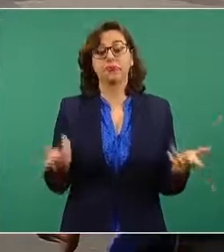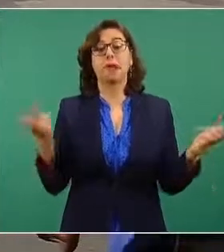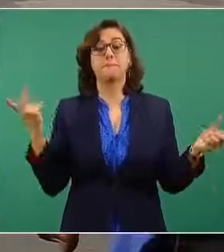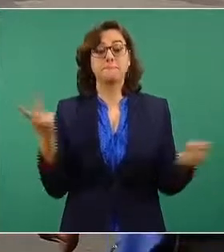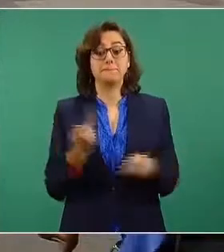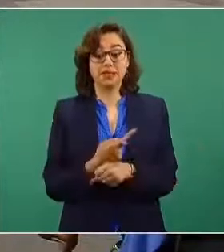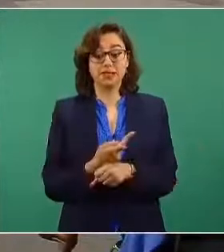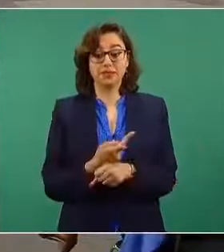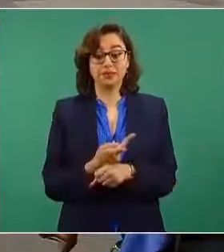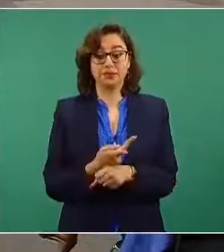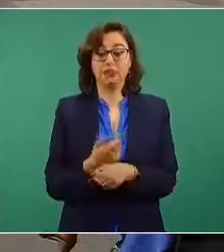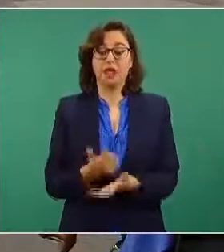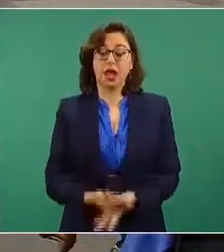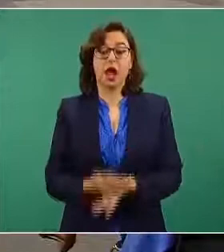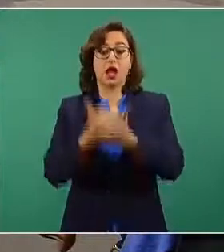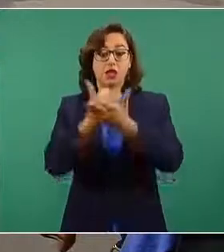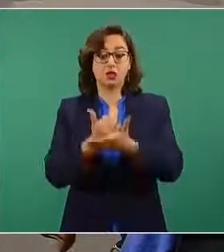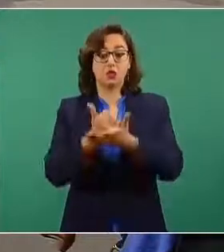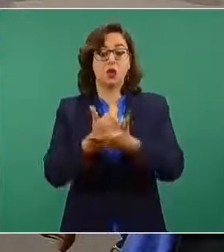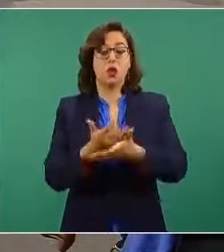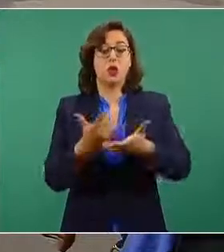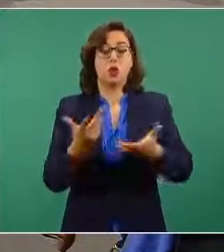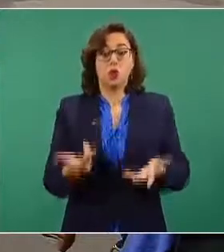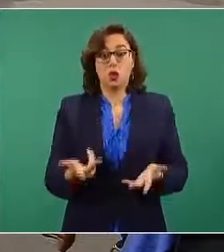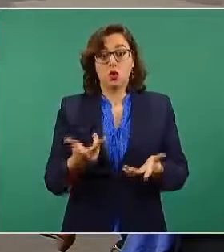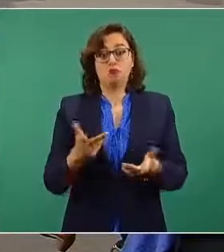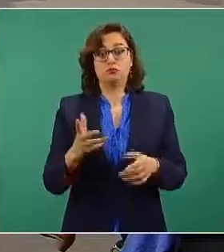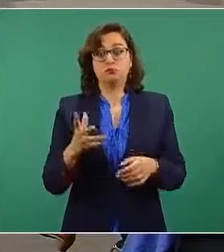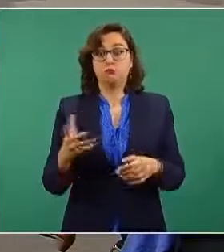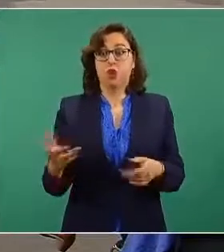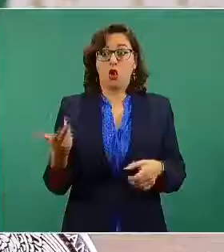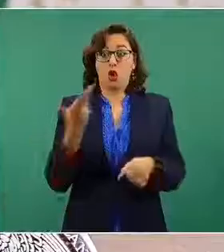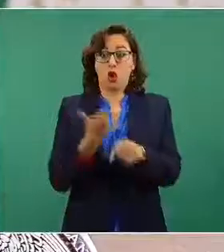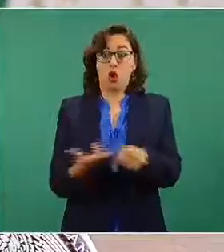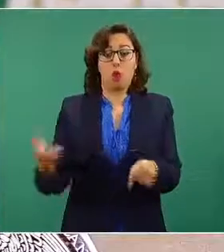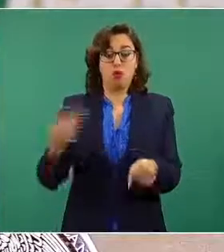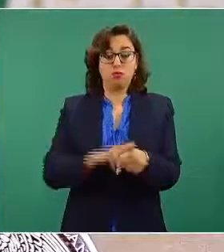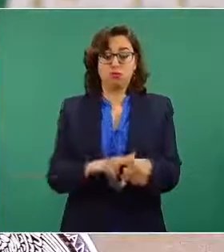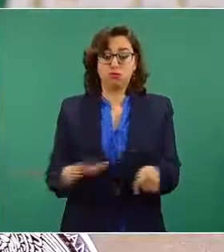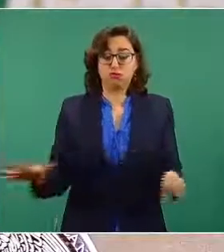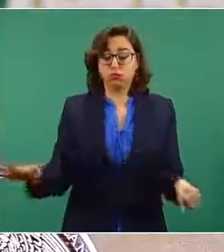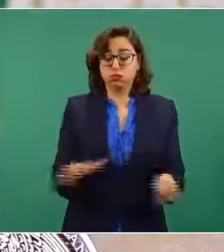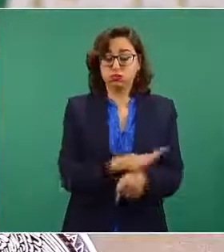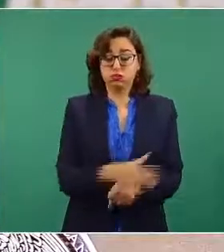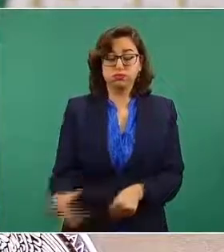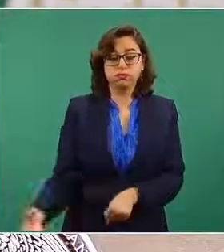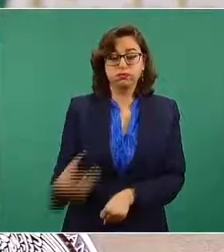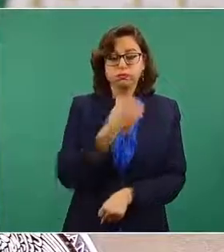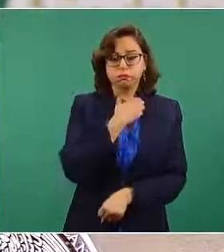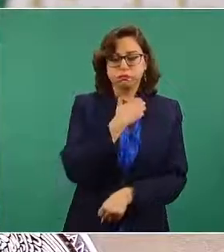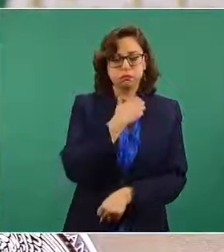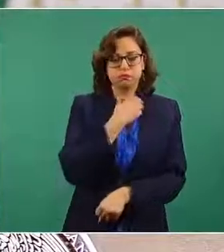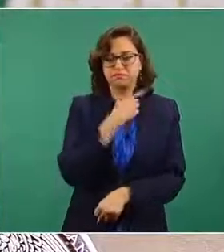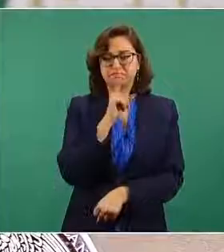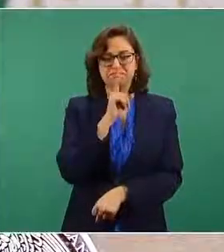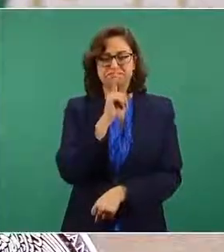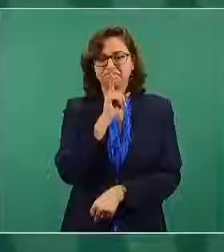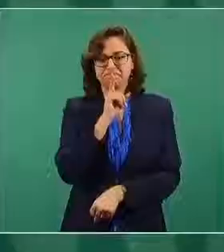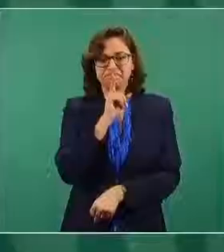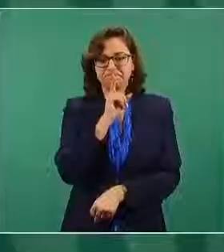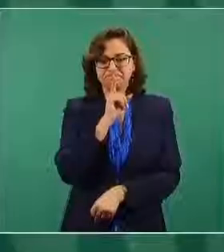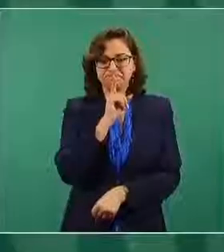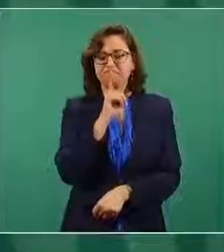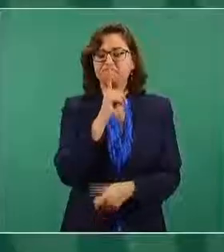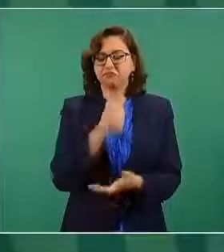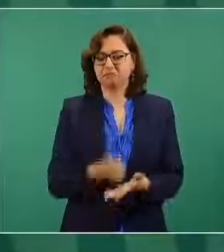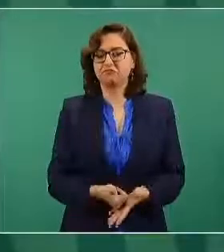situación personas que necesitaran ser hospitalizadas se quedaran sin lograrlo. Tenemos en este momento